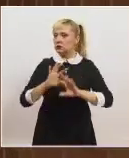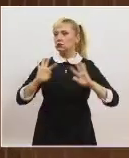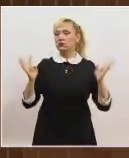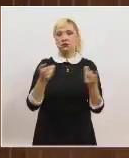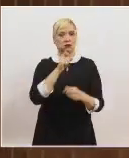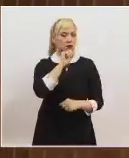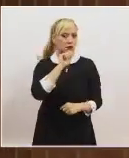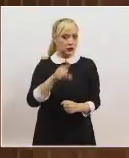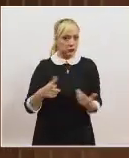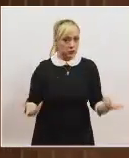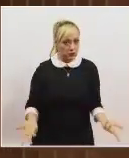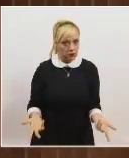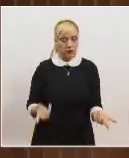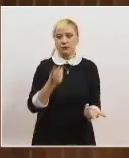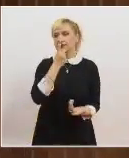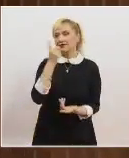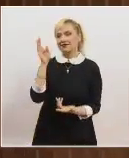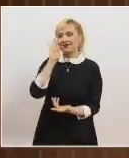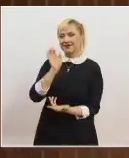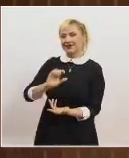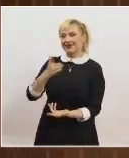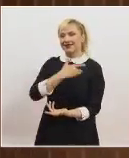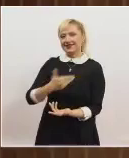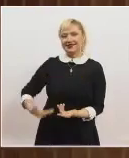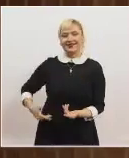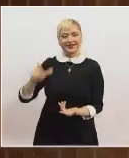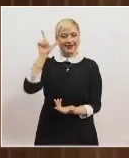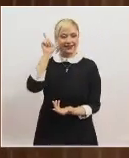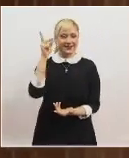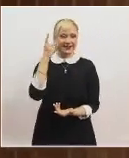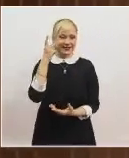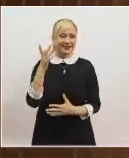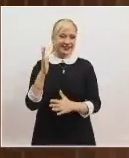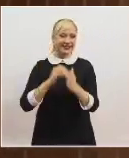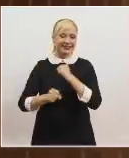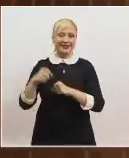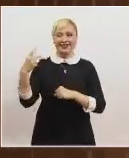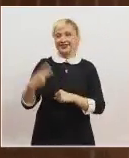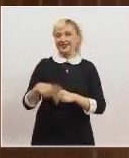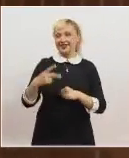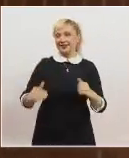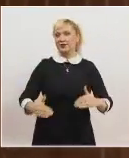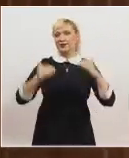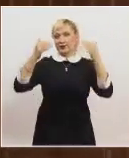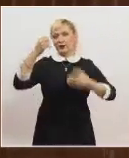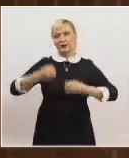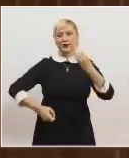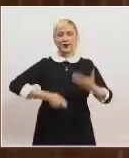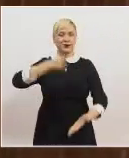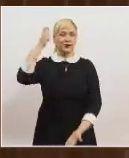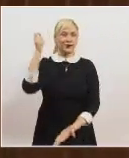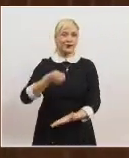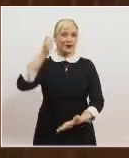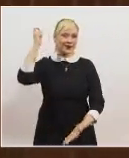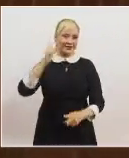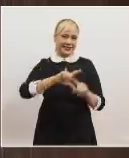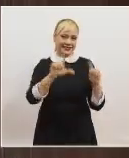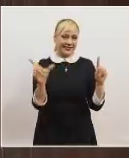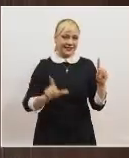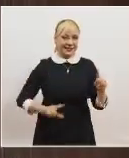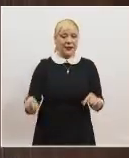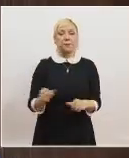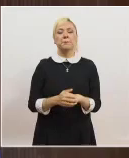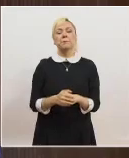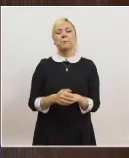la ministra Norma Lucía Piña Hernández, presidenta de la Suprema Corte de Justicia de la Nación y del Consejo de la Judicatura Federal,